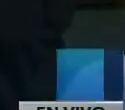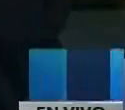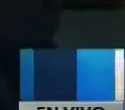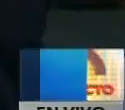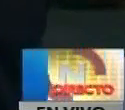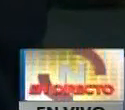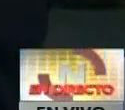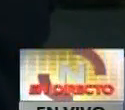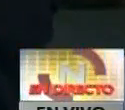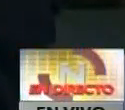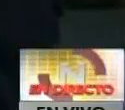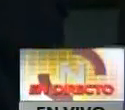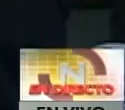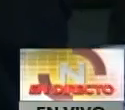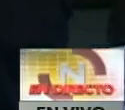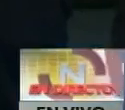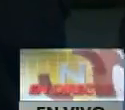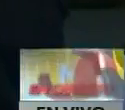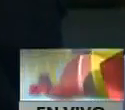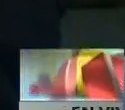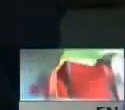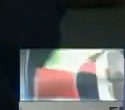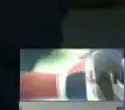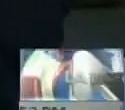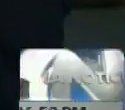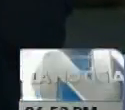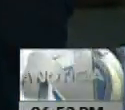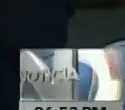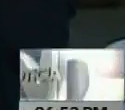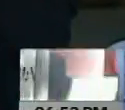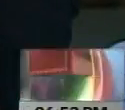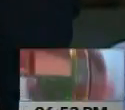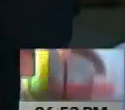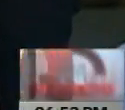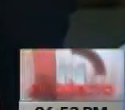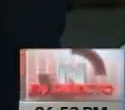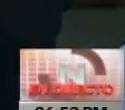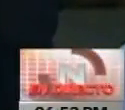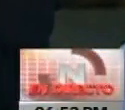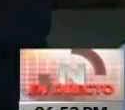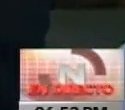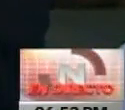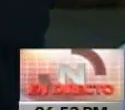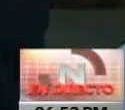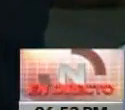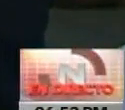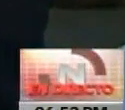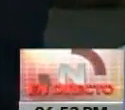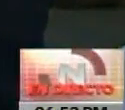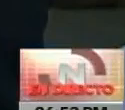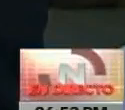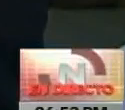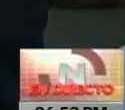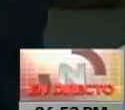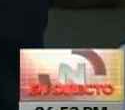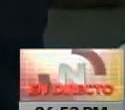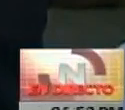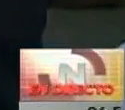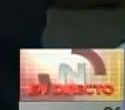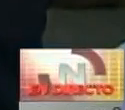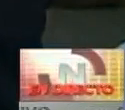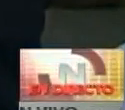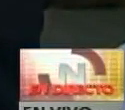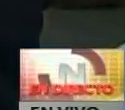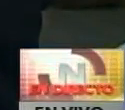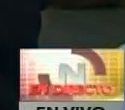de estabilizar los precios del petróleo. Usted indicaba que iba a presentar esta propuesta. Quisiera saber cuál es el precio que